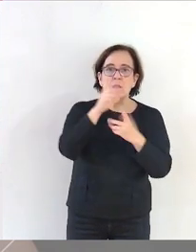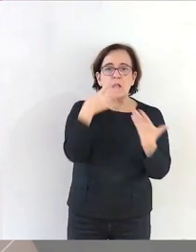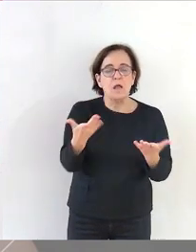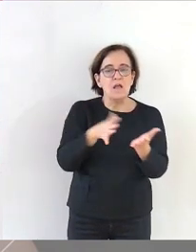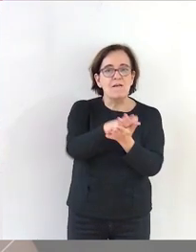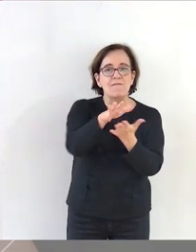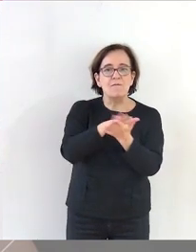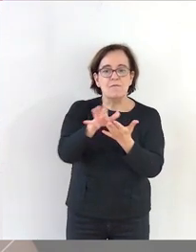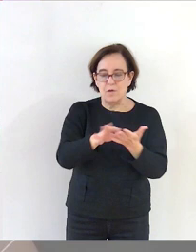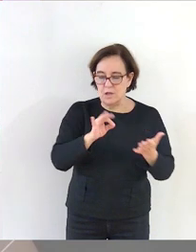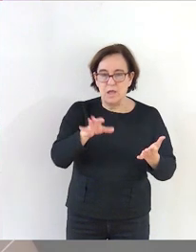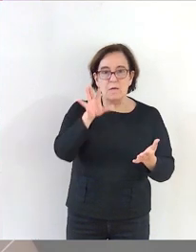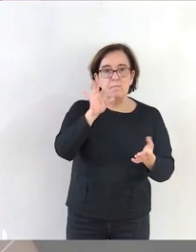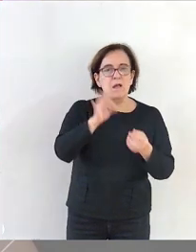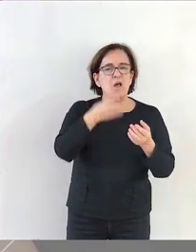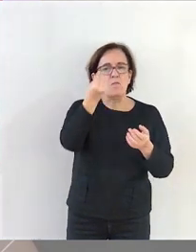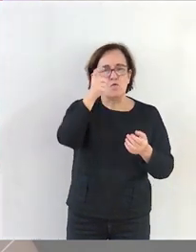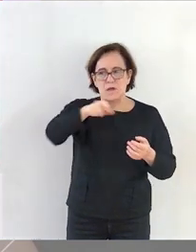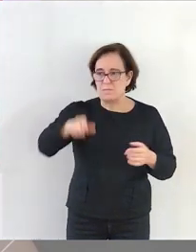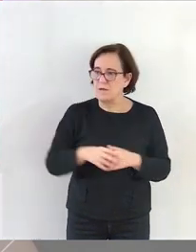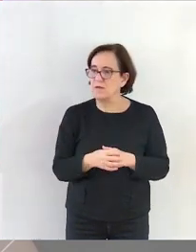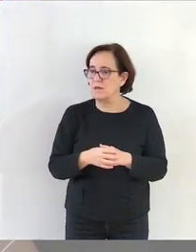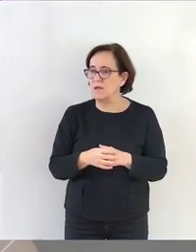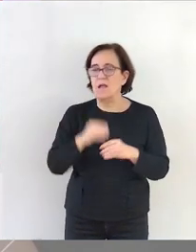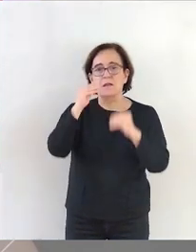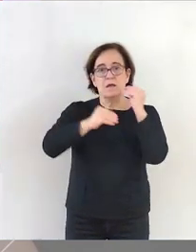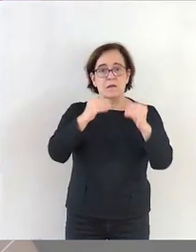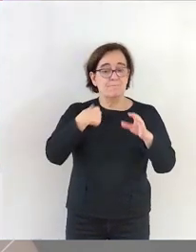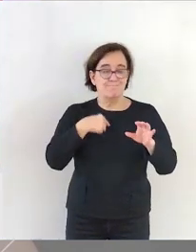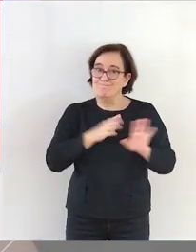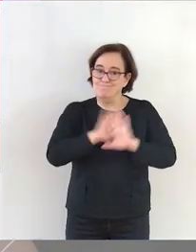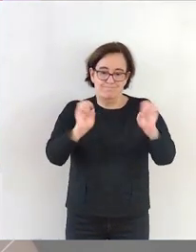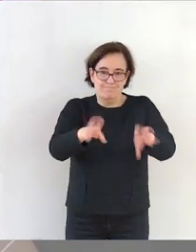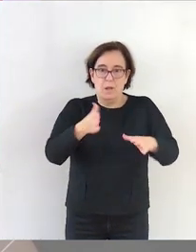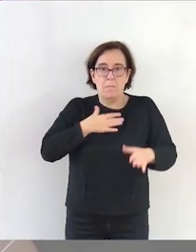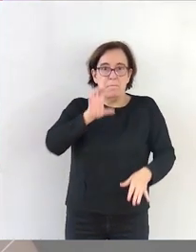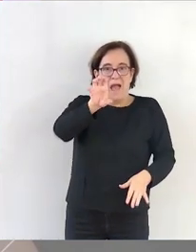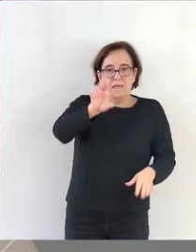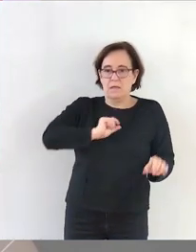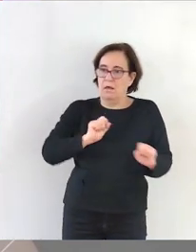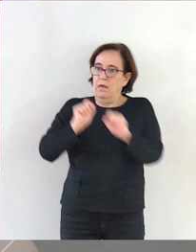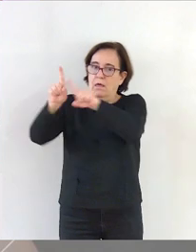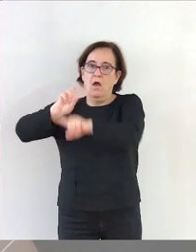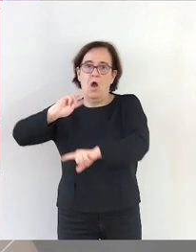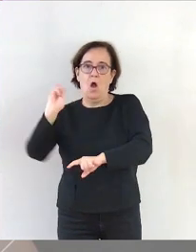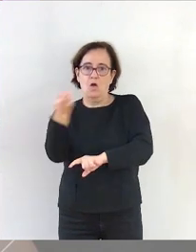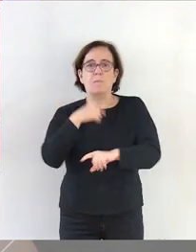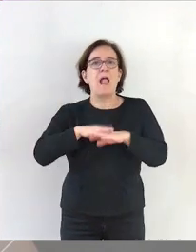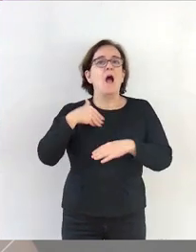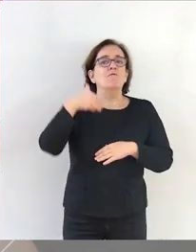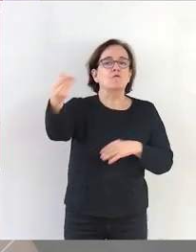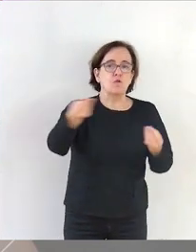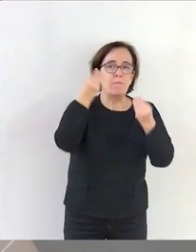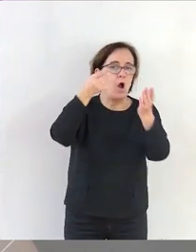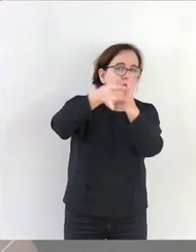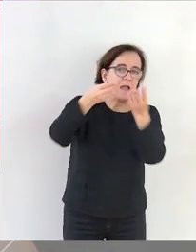influyendo hoy en la decisión de de miles de personas de tener que dejar su país o su lugar de origen en busca de un futuro mejor